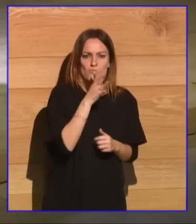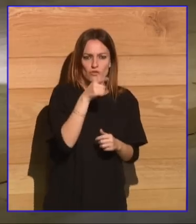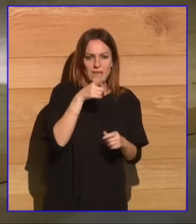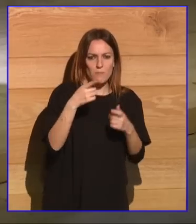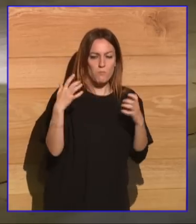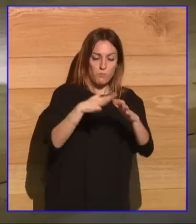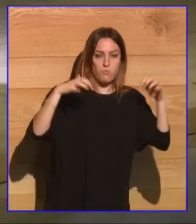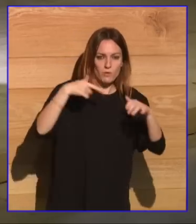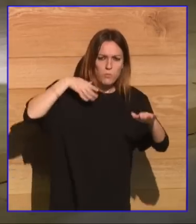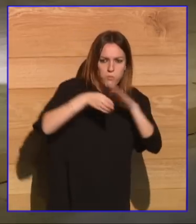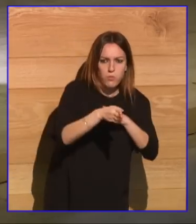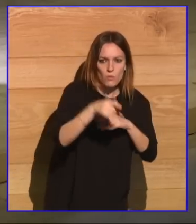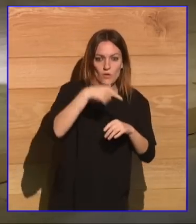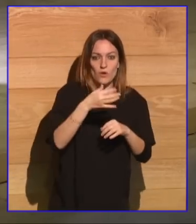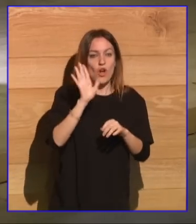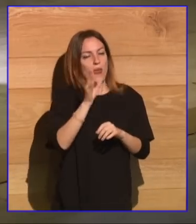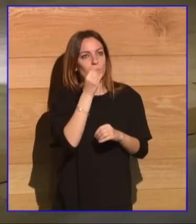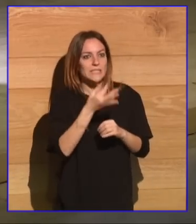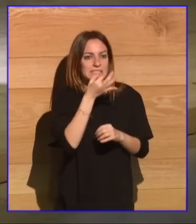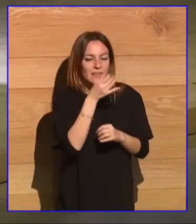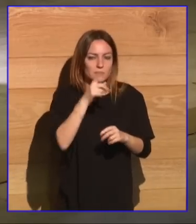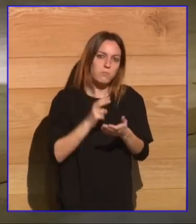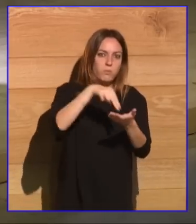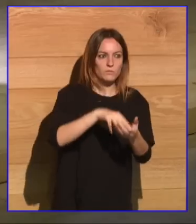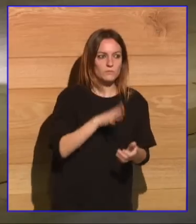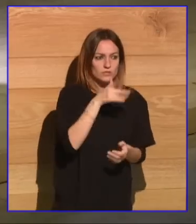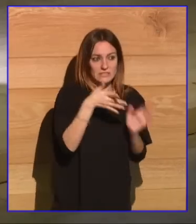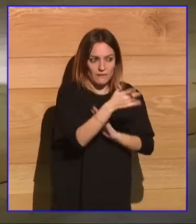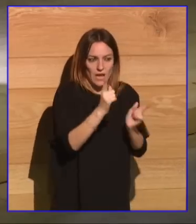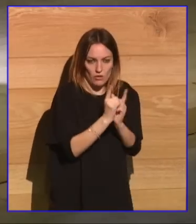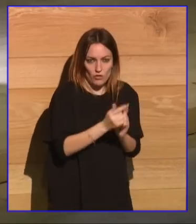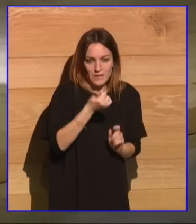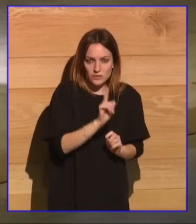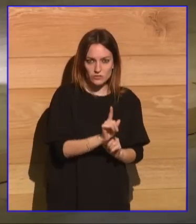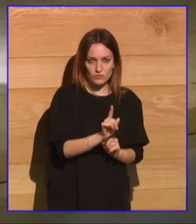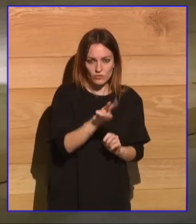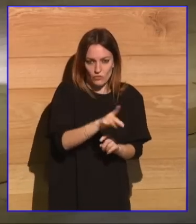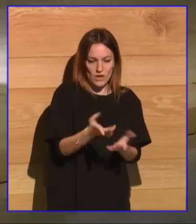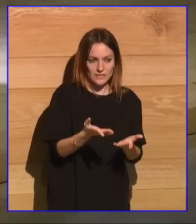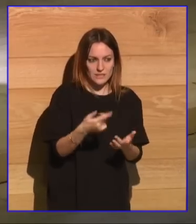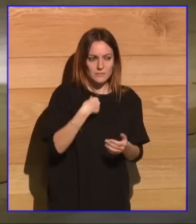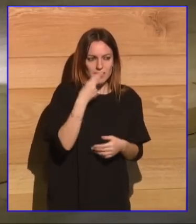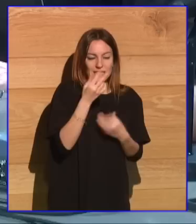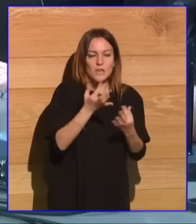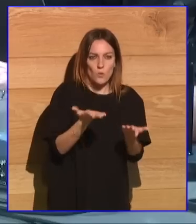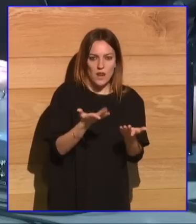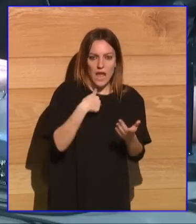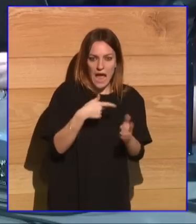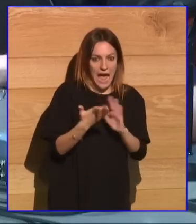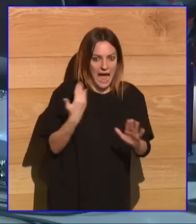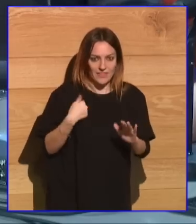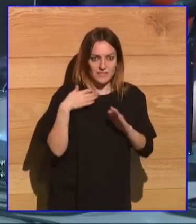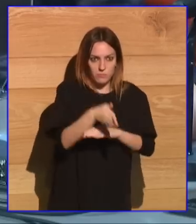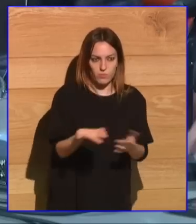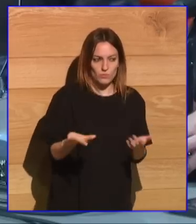por el público? Decías hola, buenas tardes y te subías. Porque no era atajo. O sea, es que a mí lo que me interesa es que llegar antes, atajar.